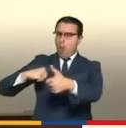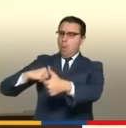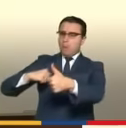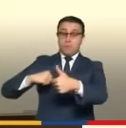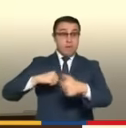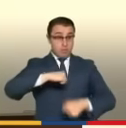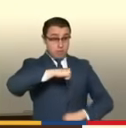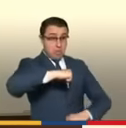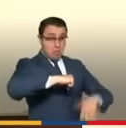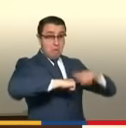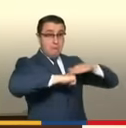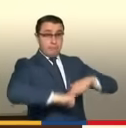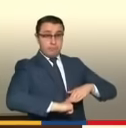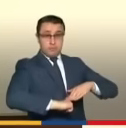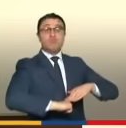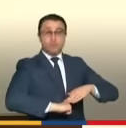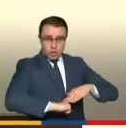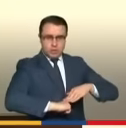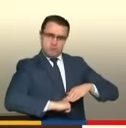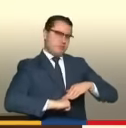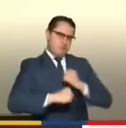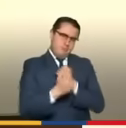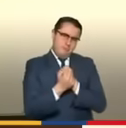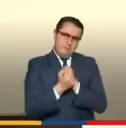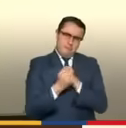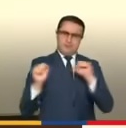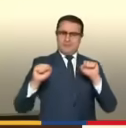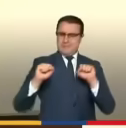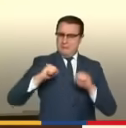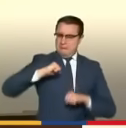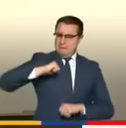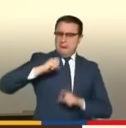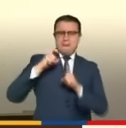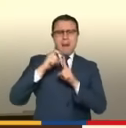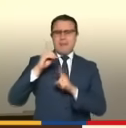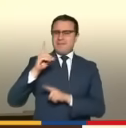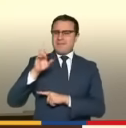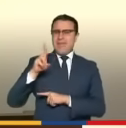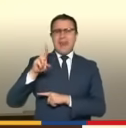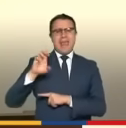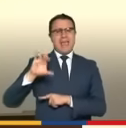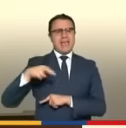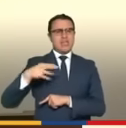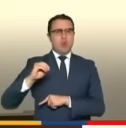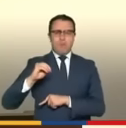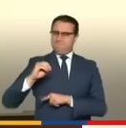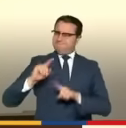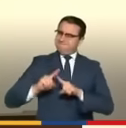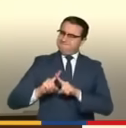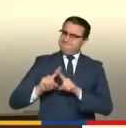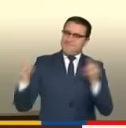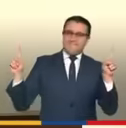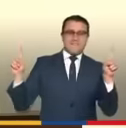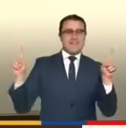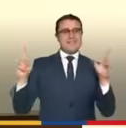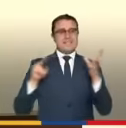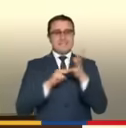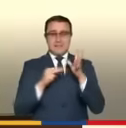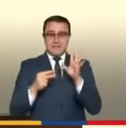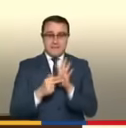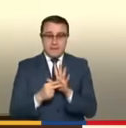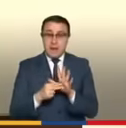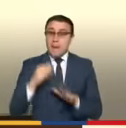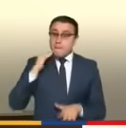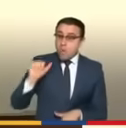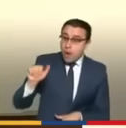demás. Eso contradice la palabra derecho. El derecho de una persona es para ella y para